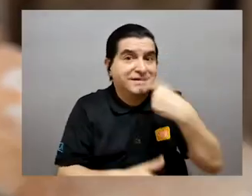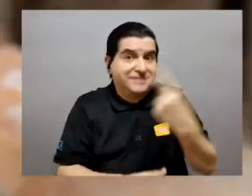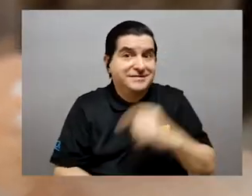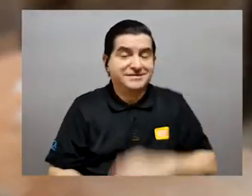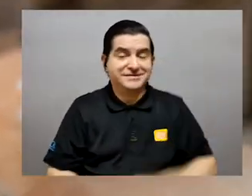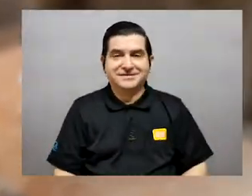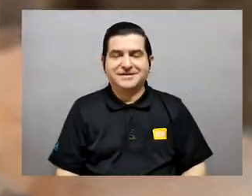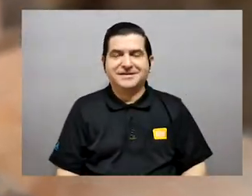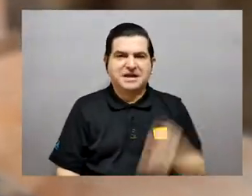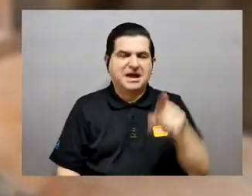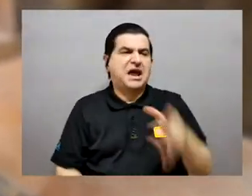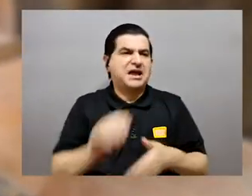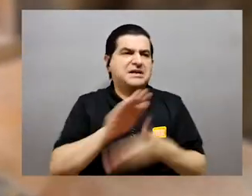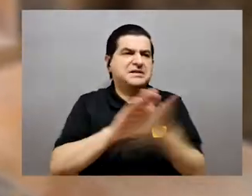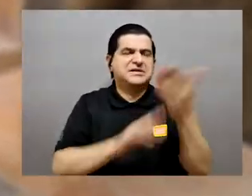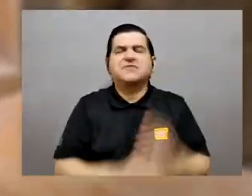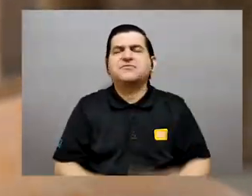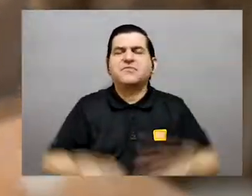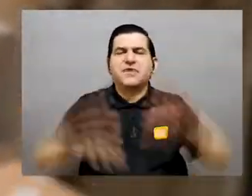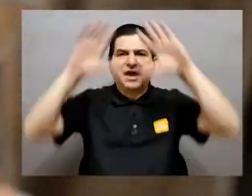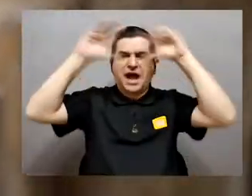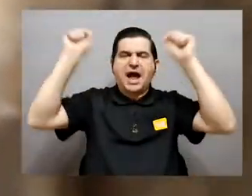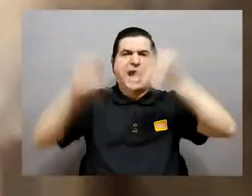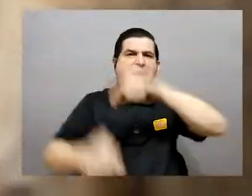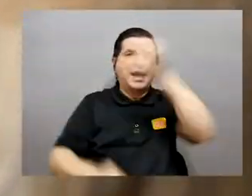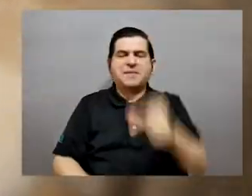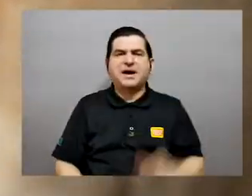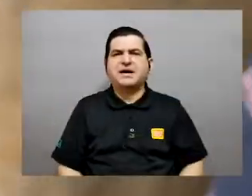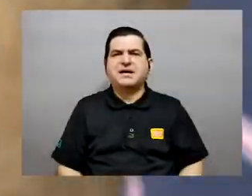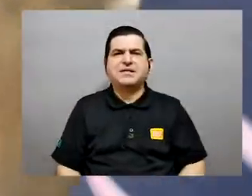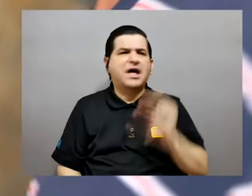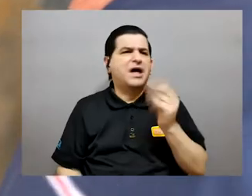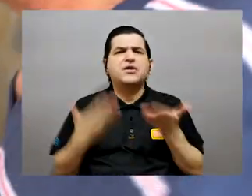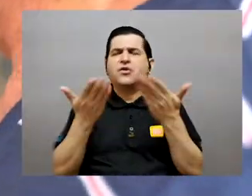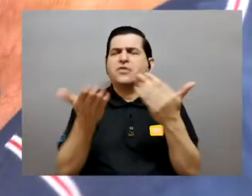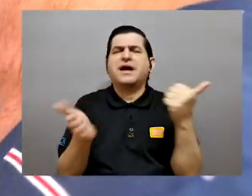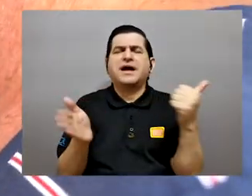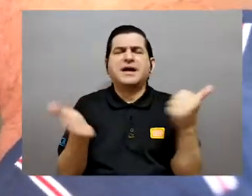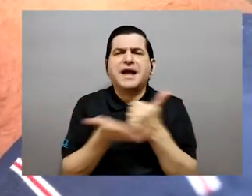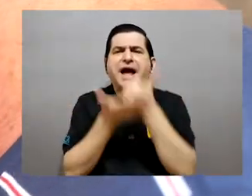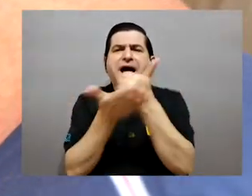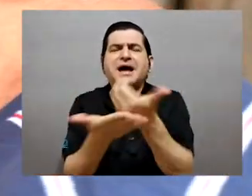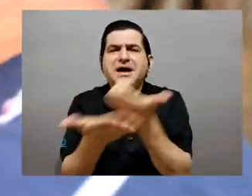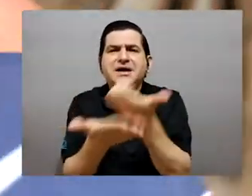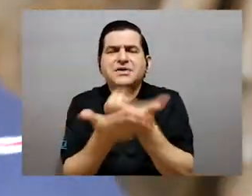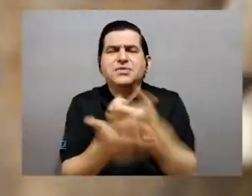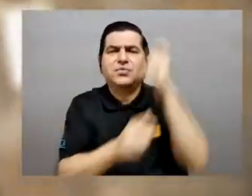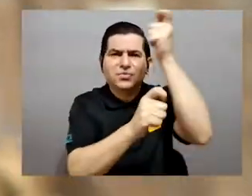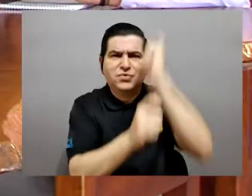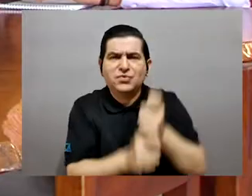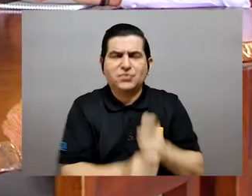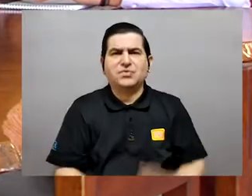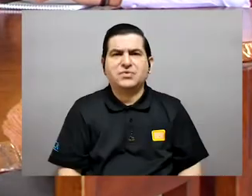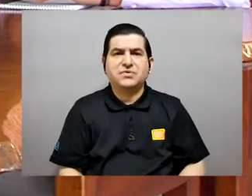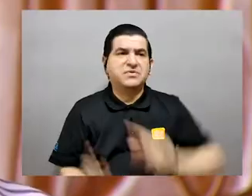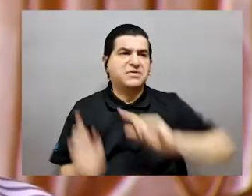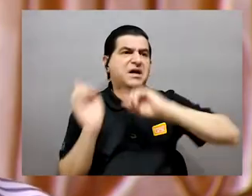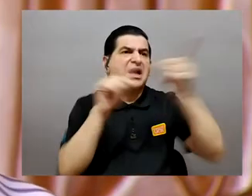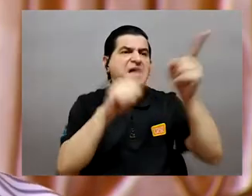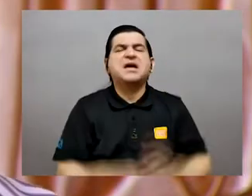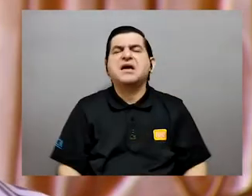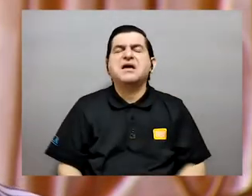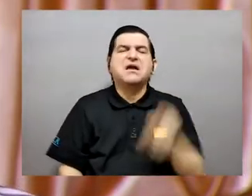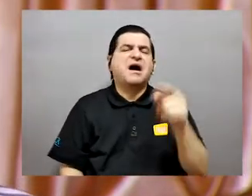me pregunté, bueno, ¿qué pasó? ¿No están yendo los jóvenes, las nuevas generaciones, no están yendo a Italia?